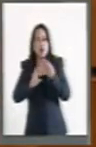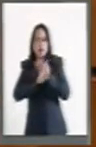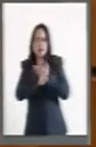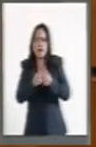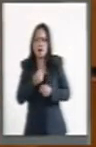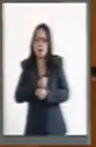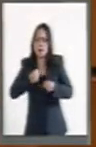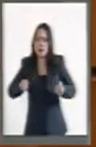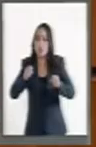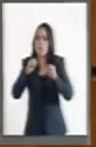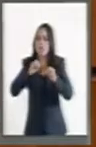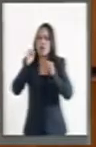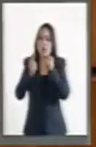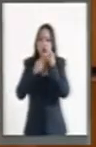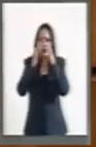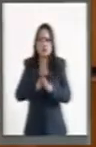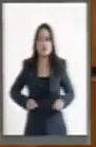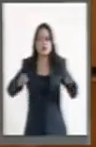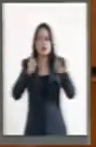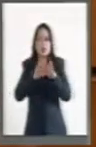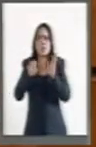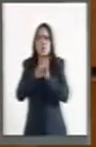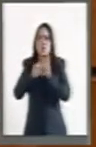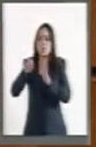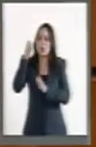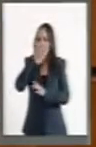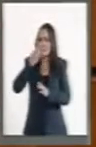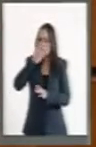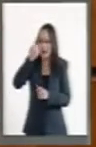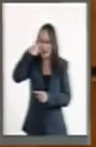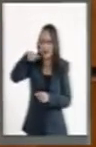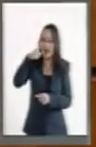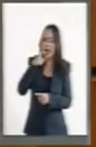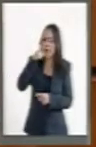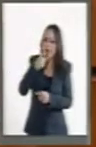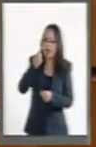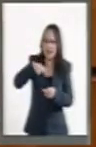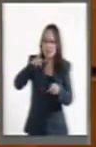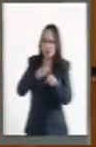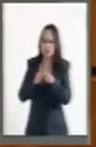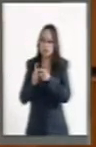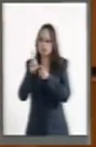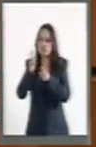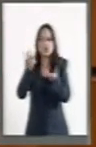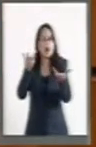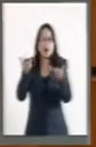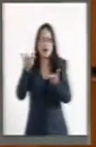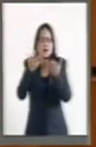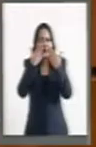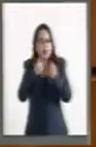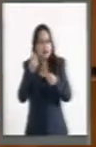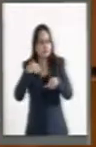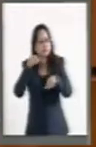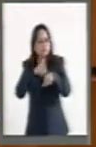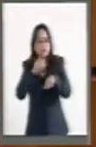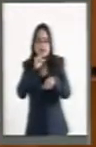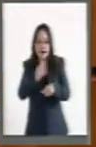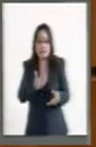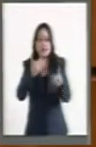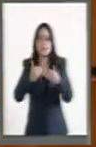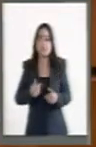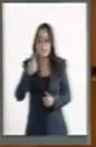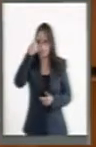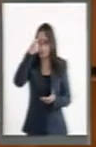tan elementales como los bebederos en las escuelas. Entonces, me parece que los esfuerzos que hace aquí el